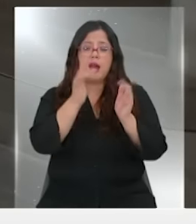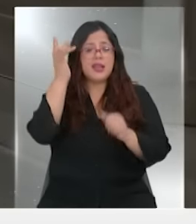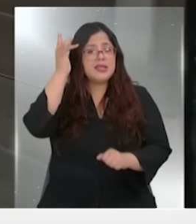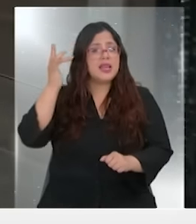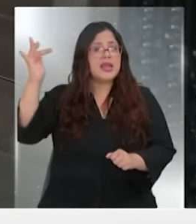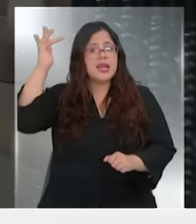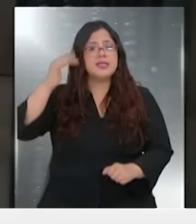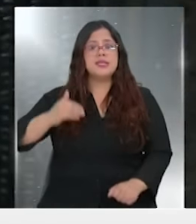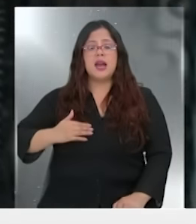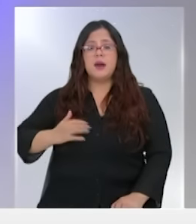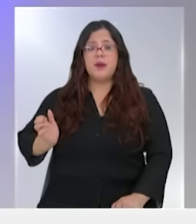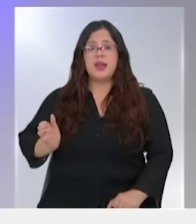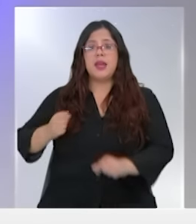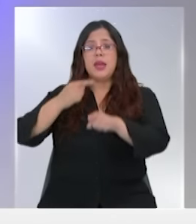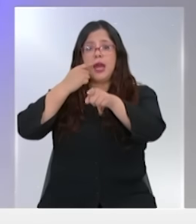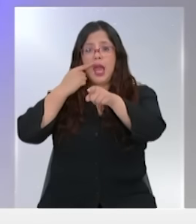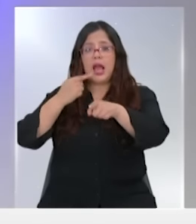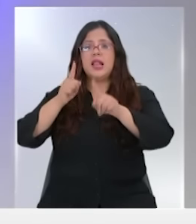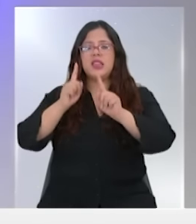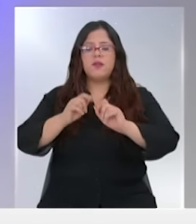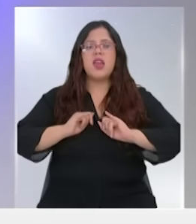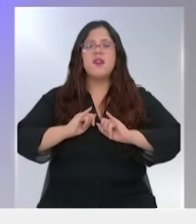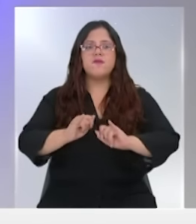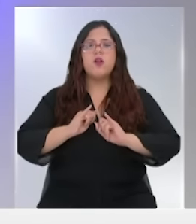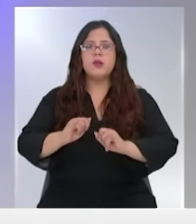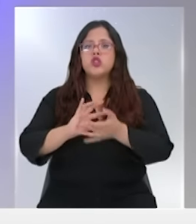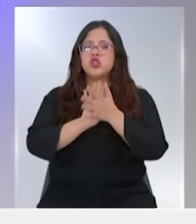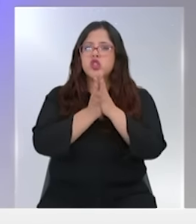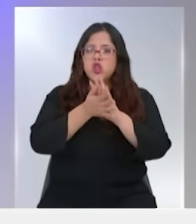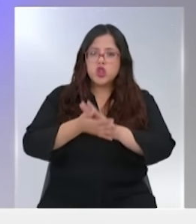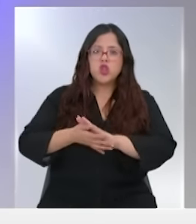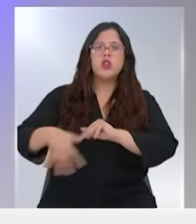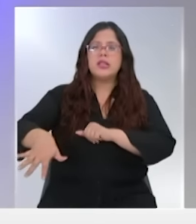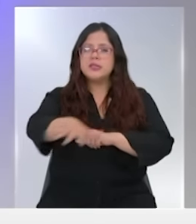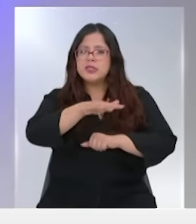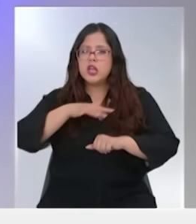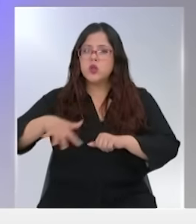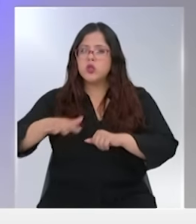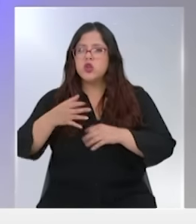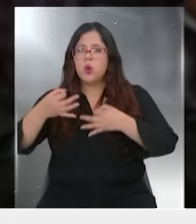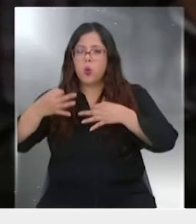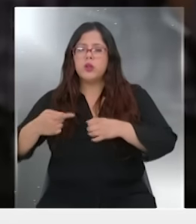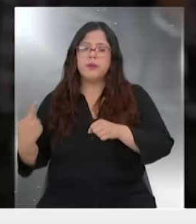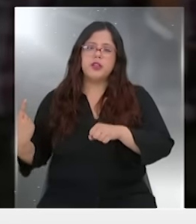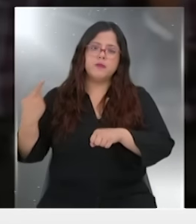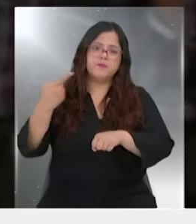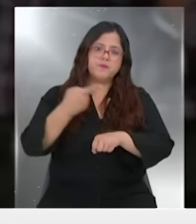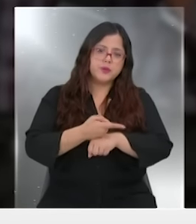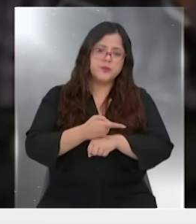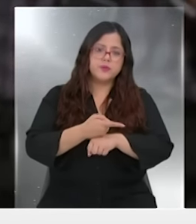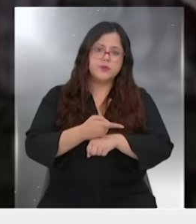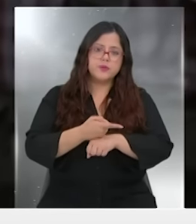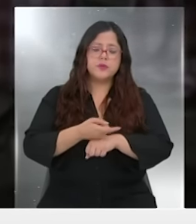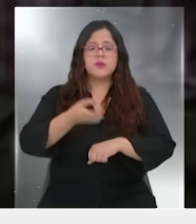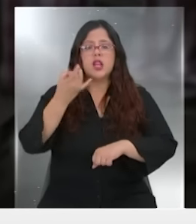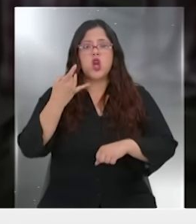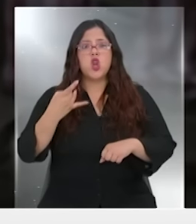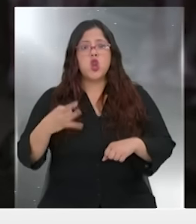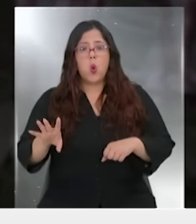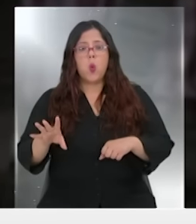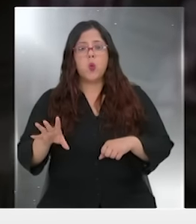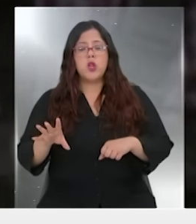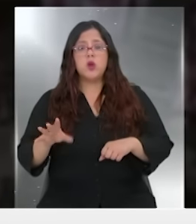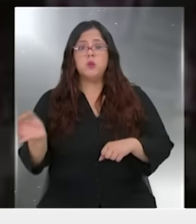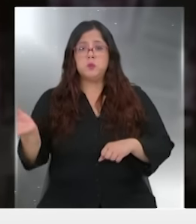el director general debe ser informado de todas las materias que instruya esa unidad. Lo único que ha